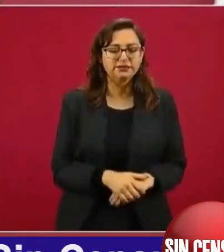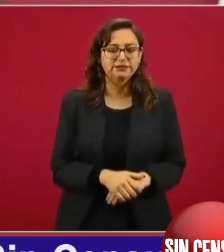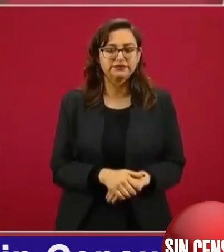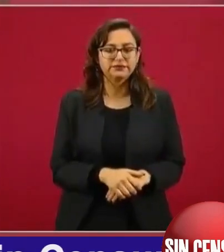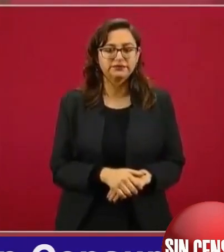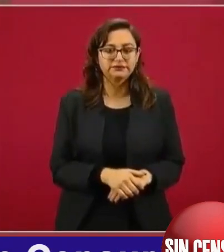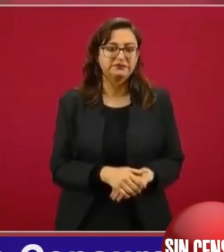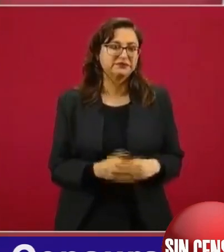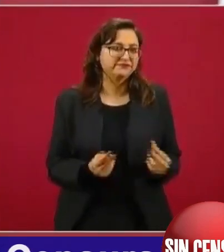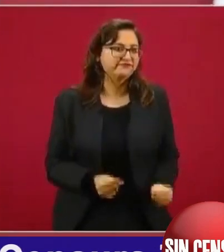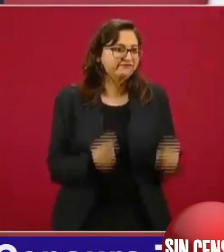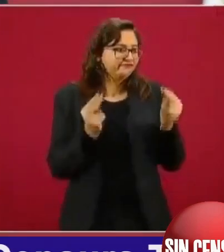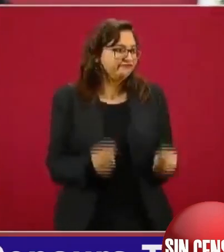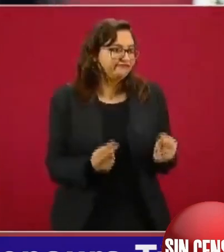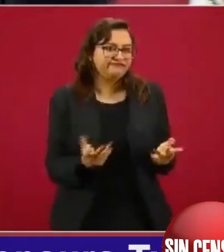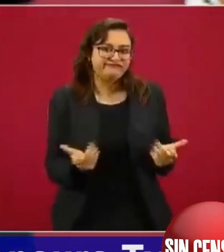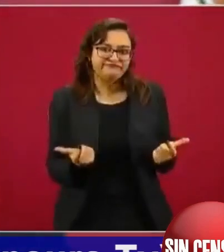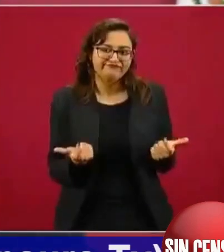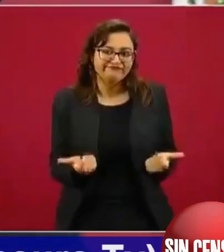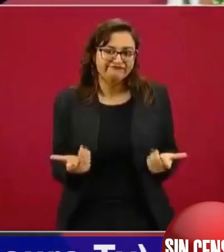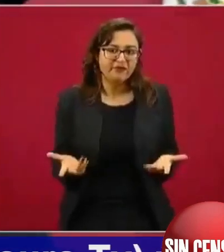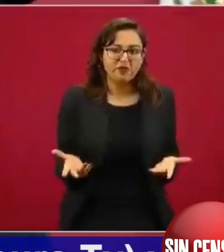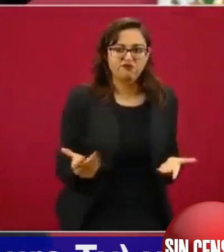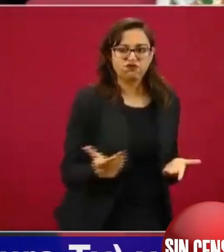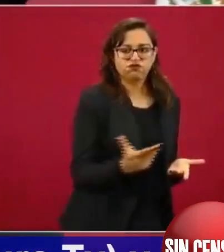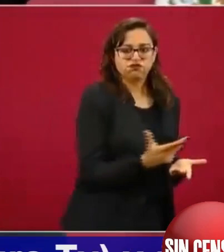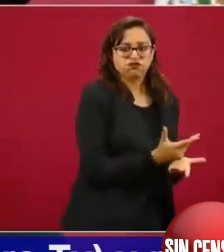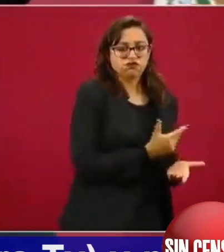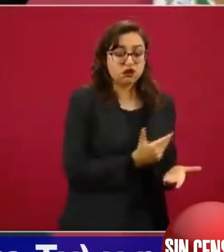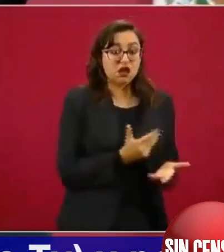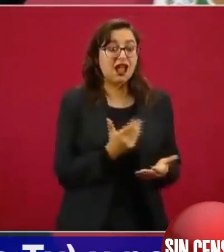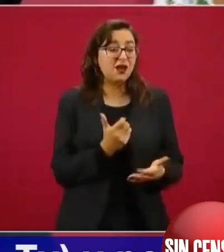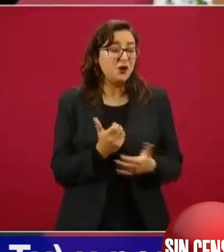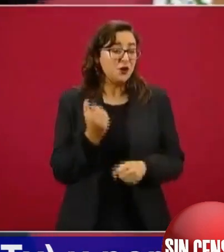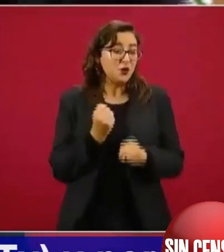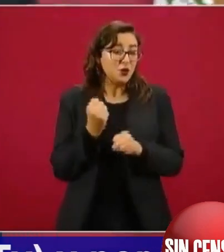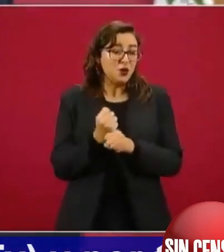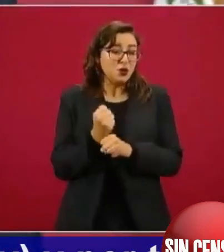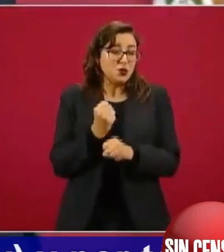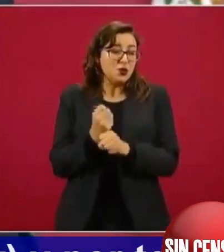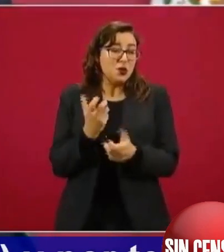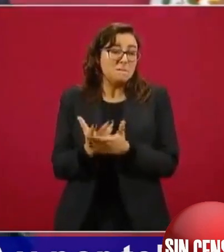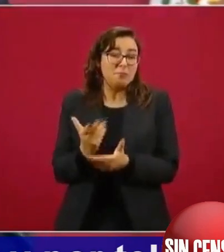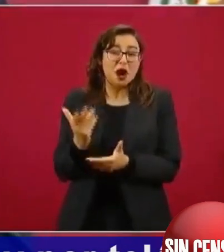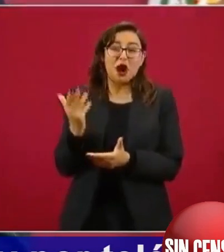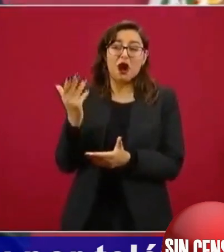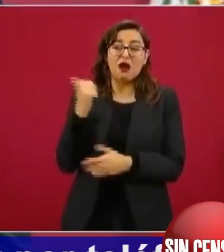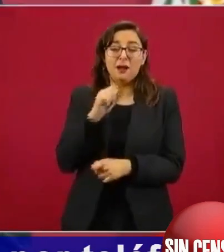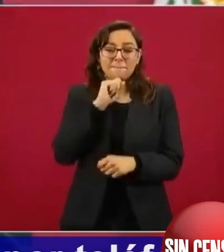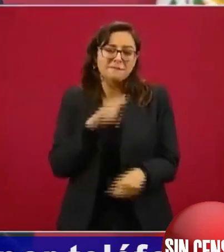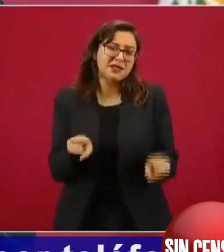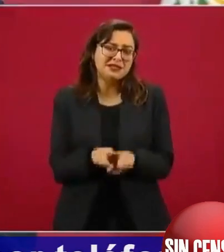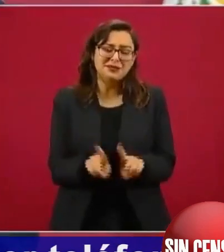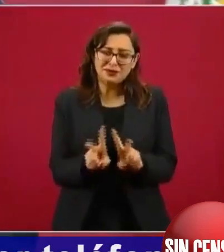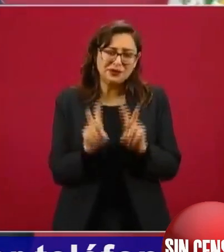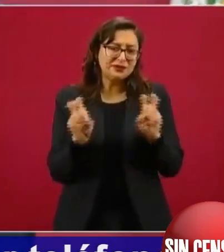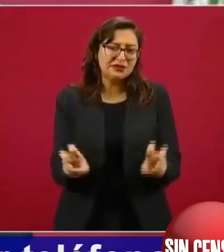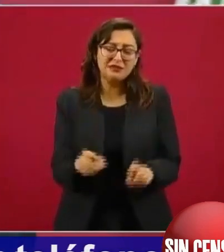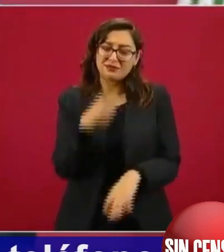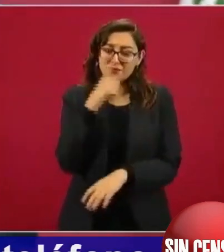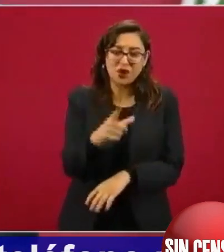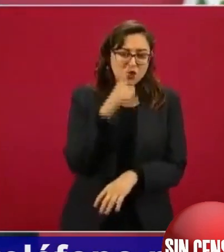donde hay clientes. Pues eso mismo pasaba con la industria eléctrica. Y